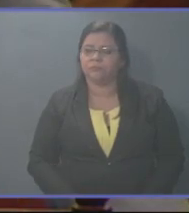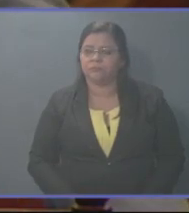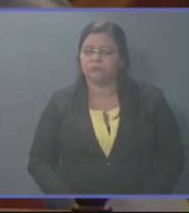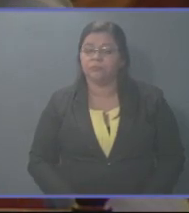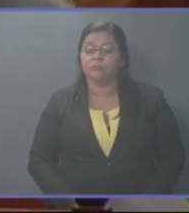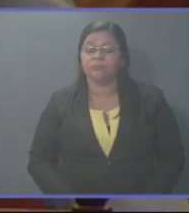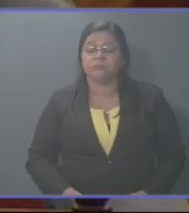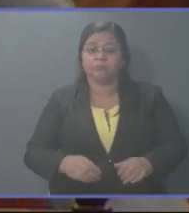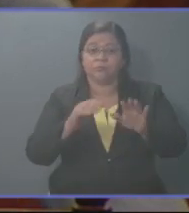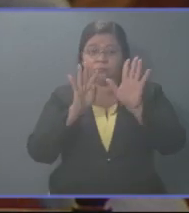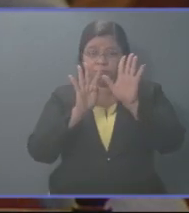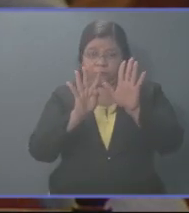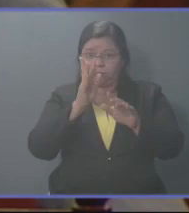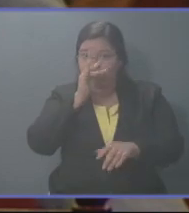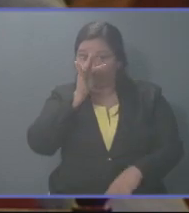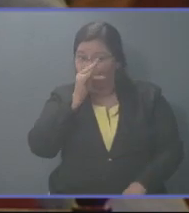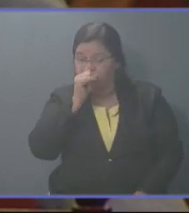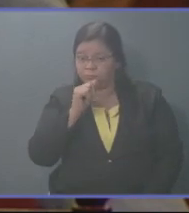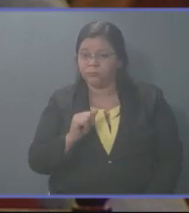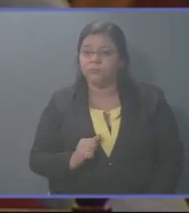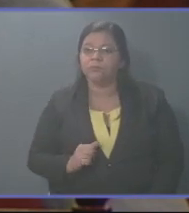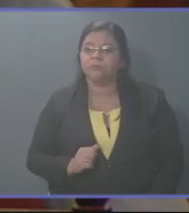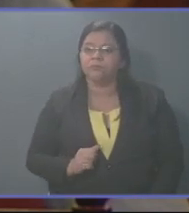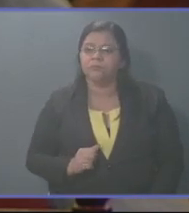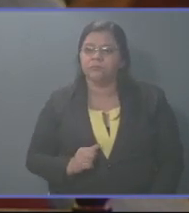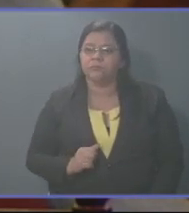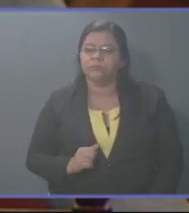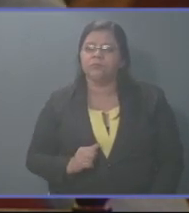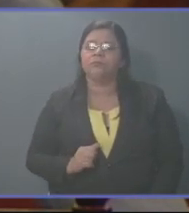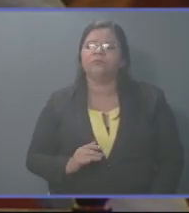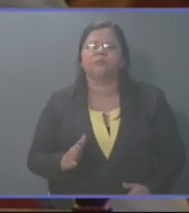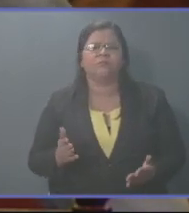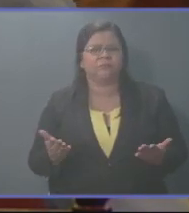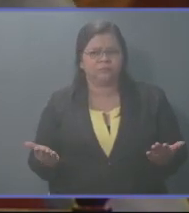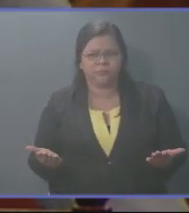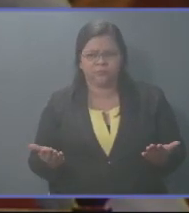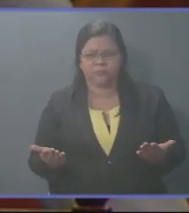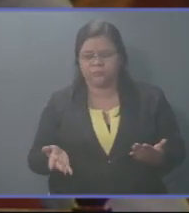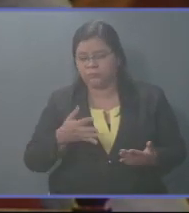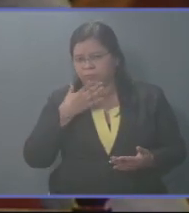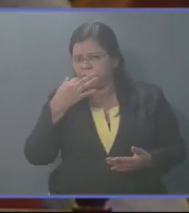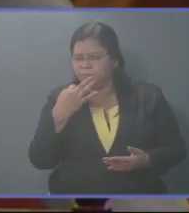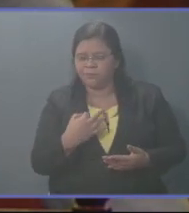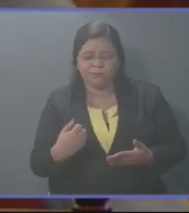El 9 de febrero es por demás lamentable.